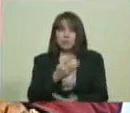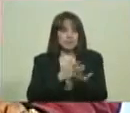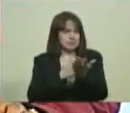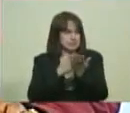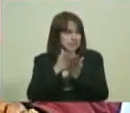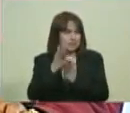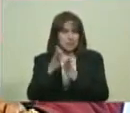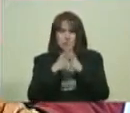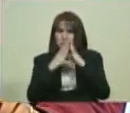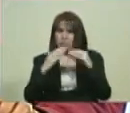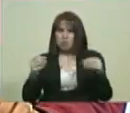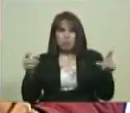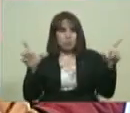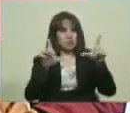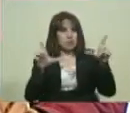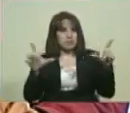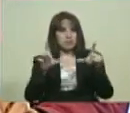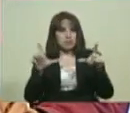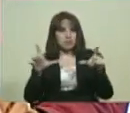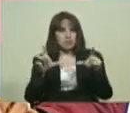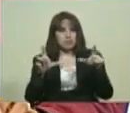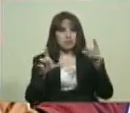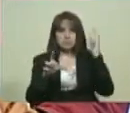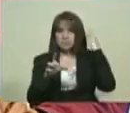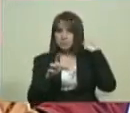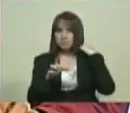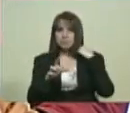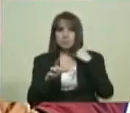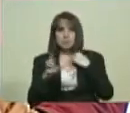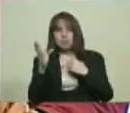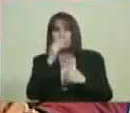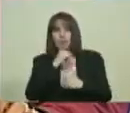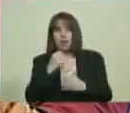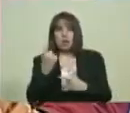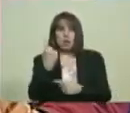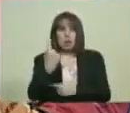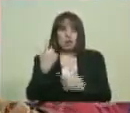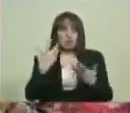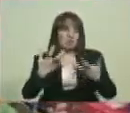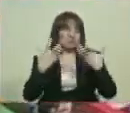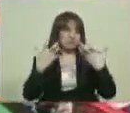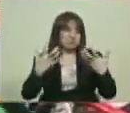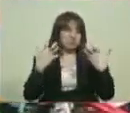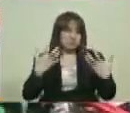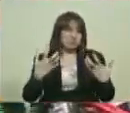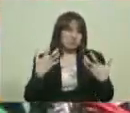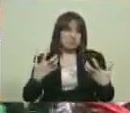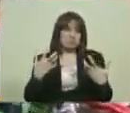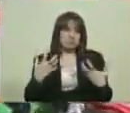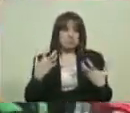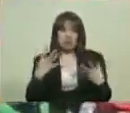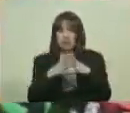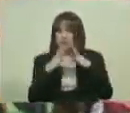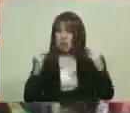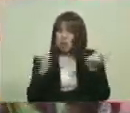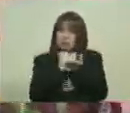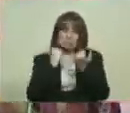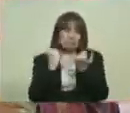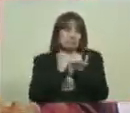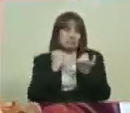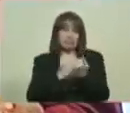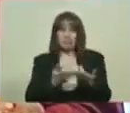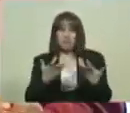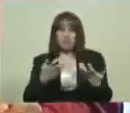la campaña por televisión, y no hubo un evento que no fuera masivo. Y él, como buen